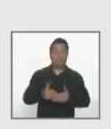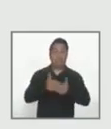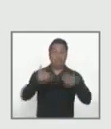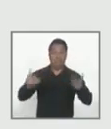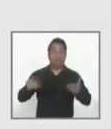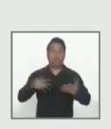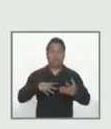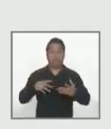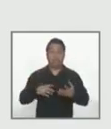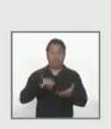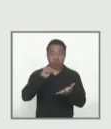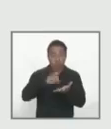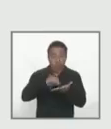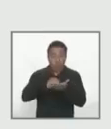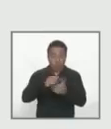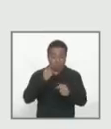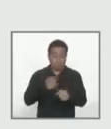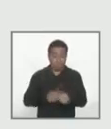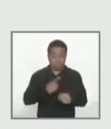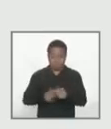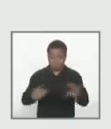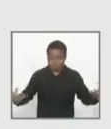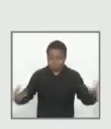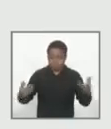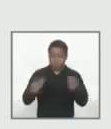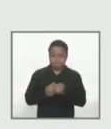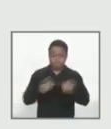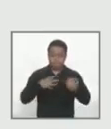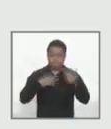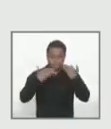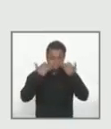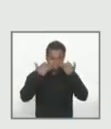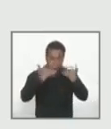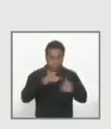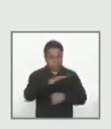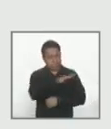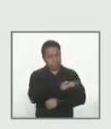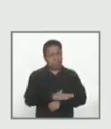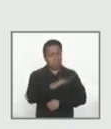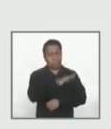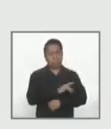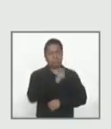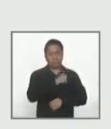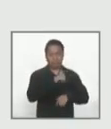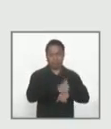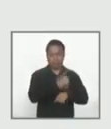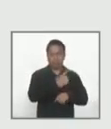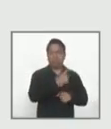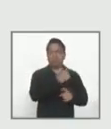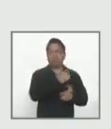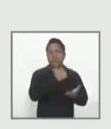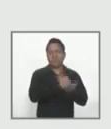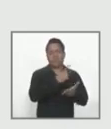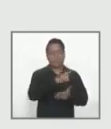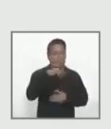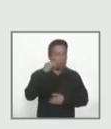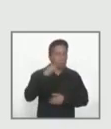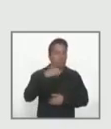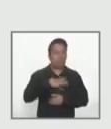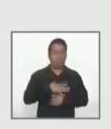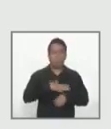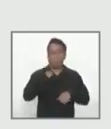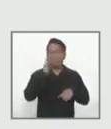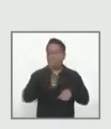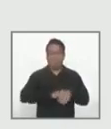casos activos al corte del día de hoy, podemos observar que la jurisdicción sanitaria número 1, Valles Centrales, es la que